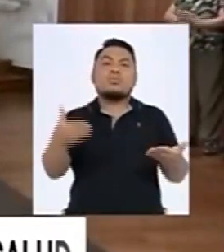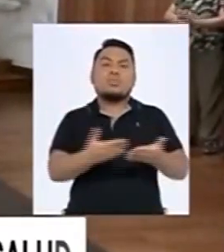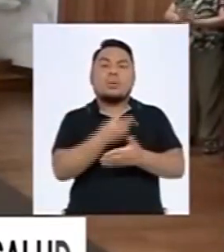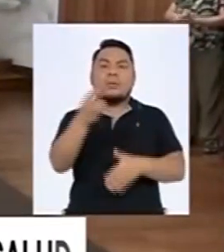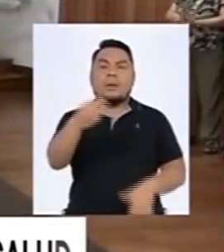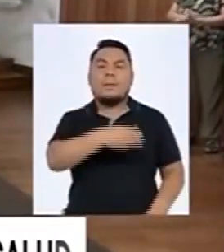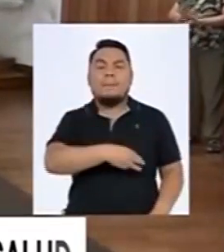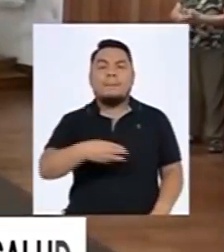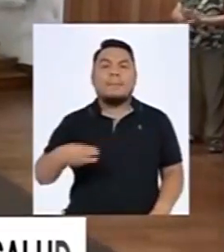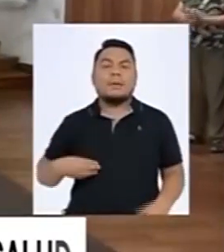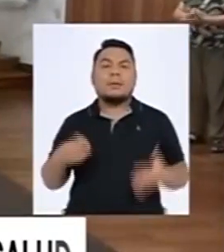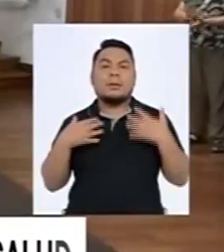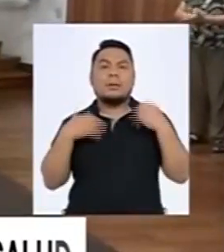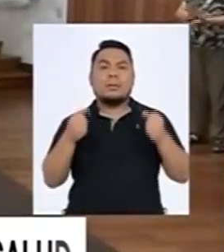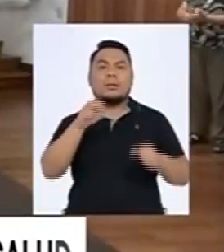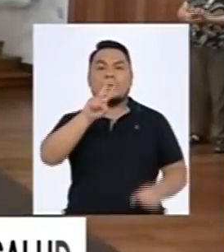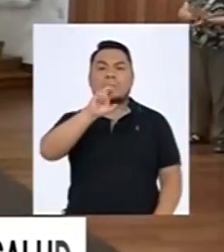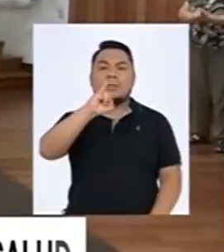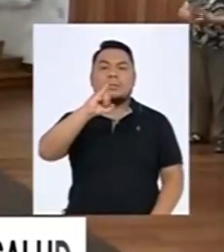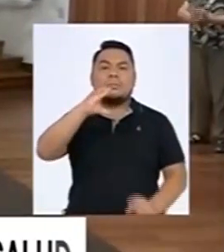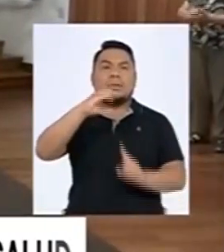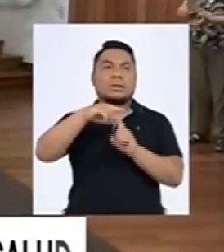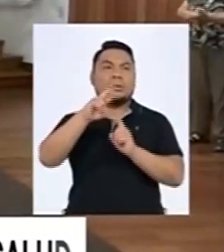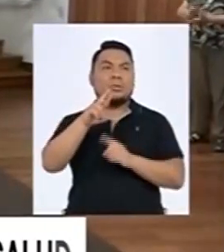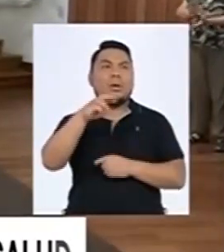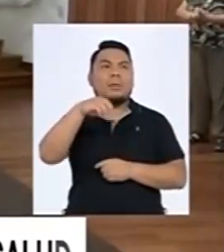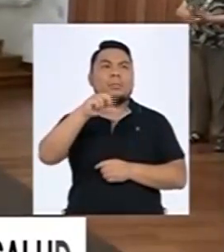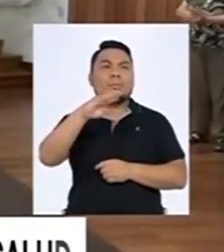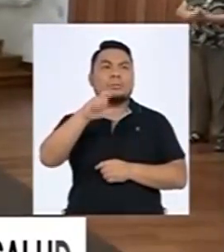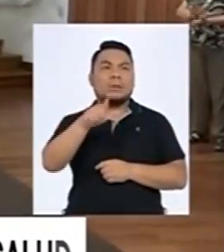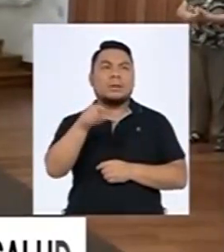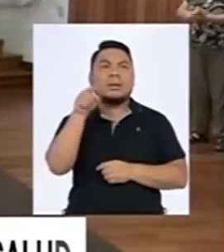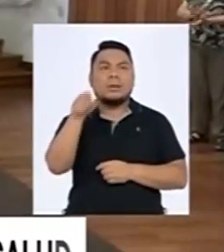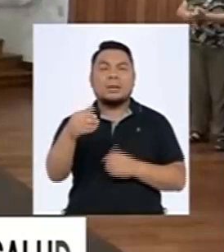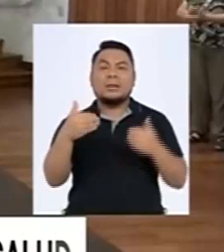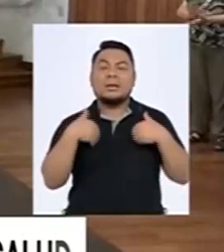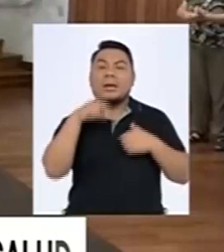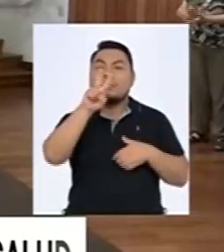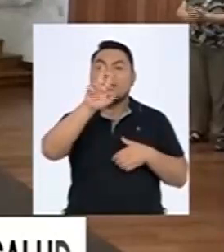10 médicos infectados. Tenemos 80 médicos que están aislados